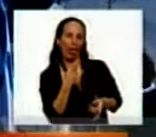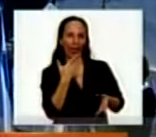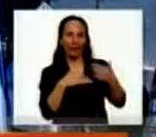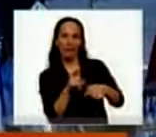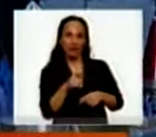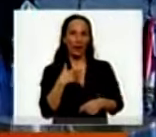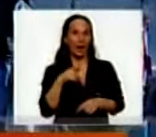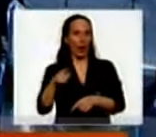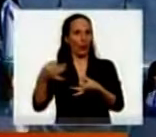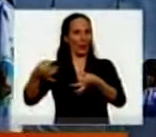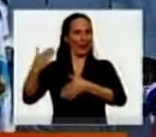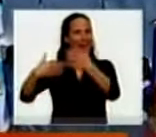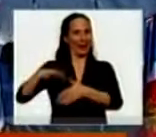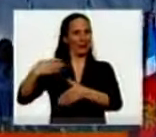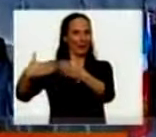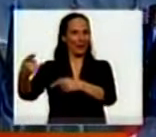mejor.